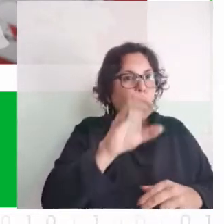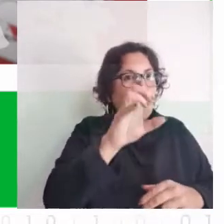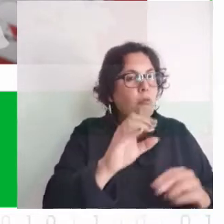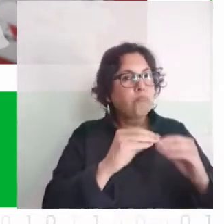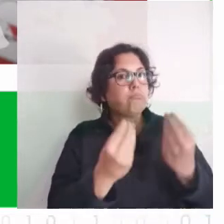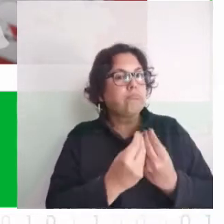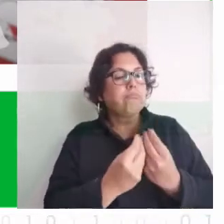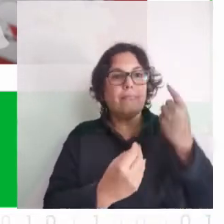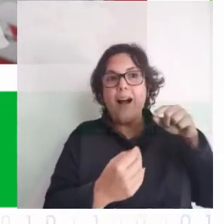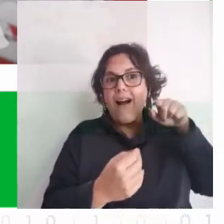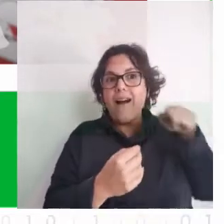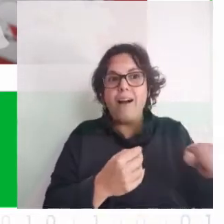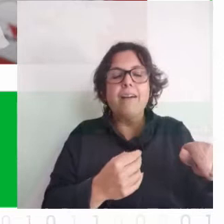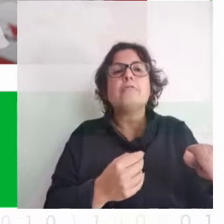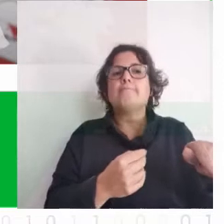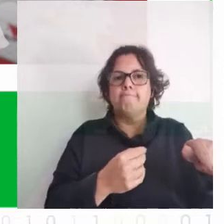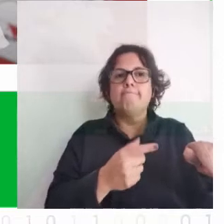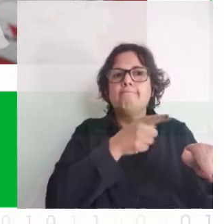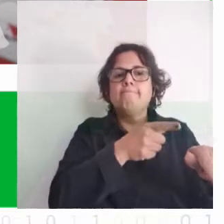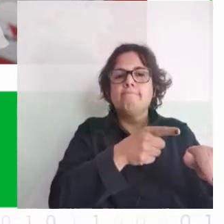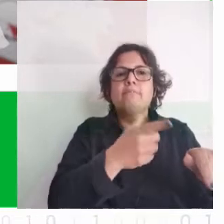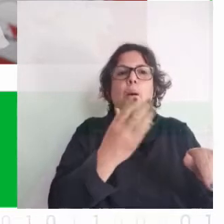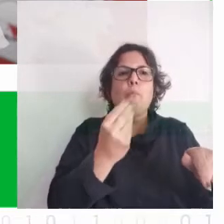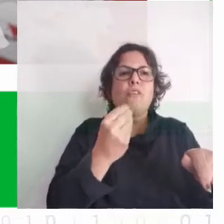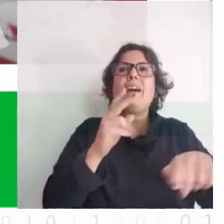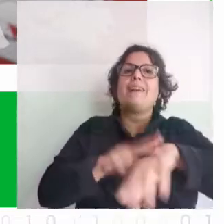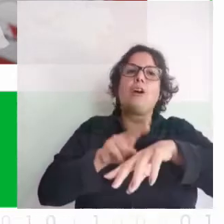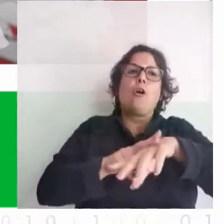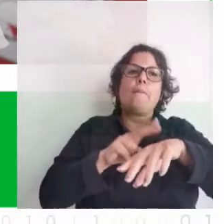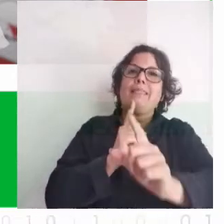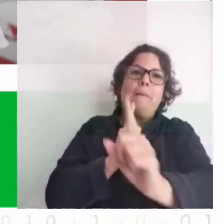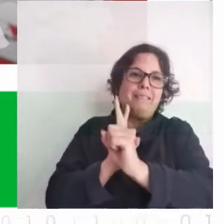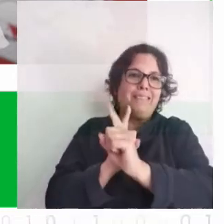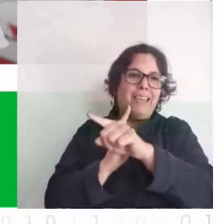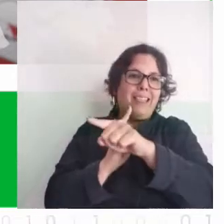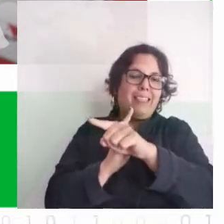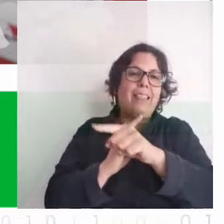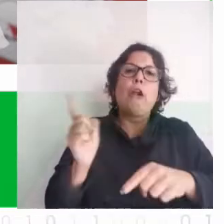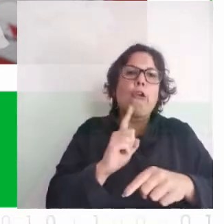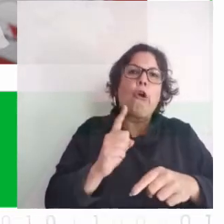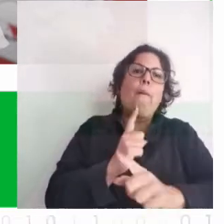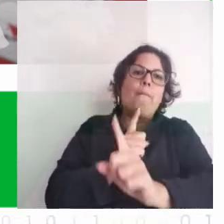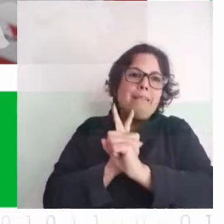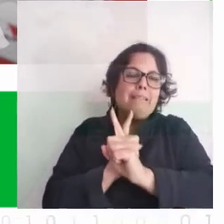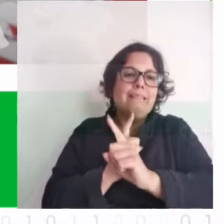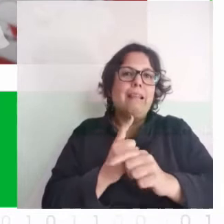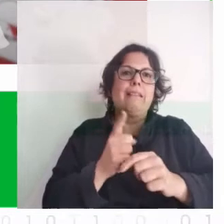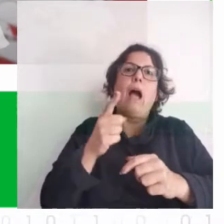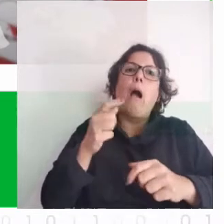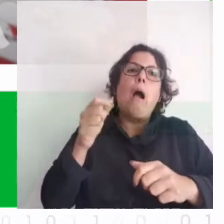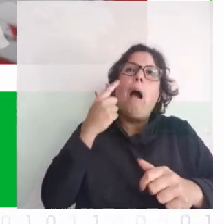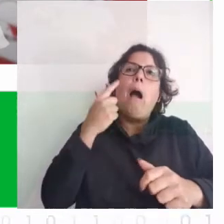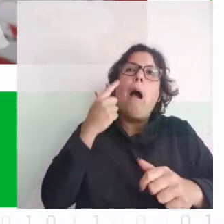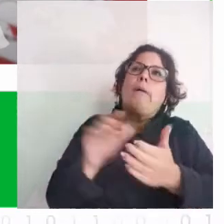Entonces eso es lo que muchas veces se recomienda al paciente. En vez de que sea el paciente el conejillo de Indias, es